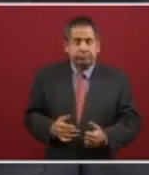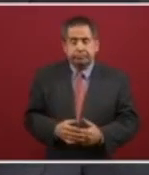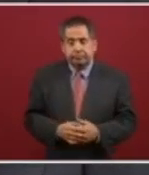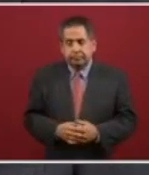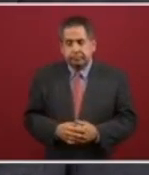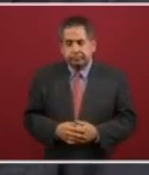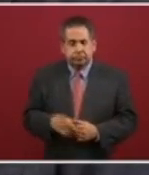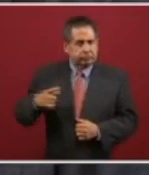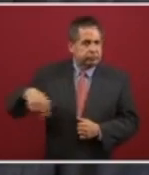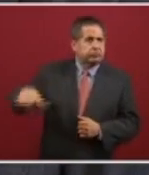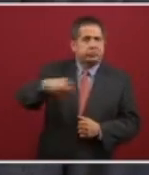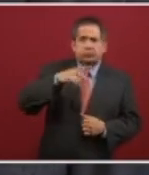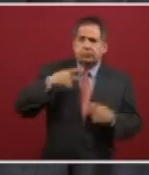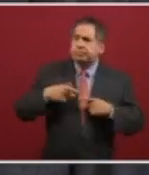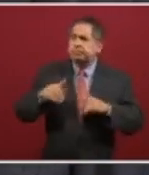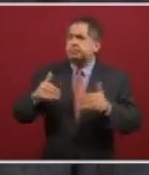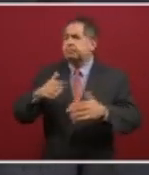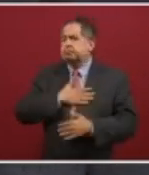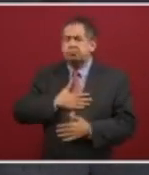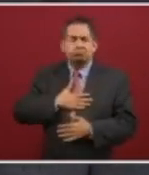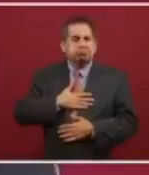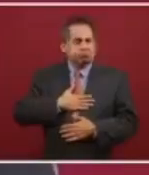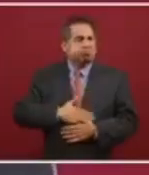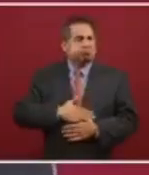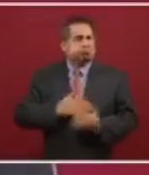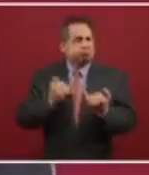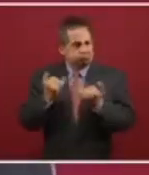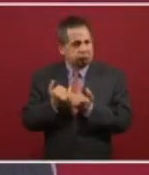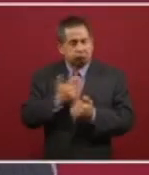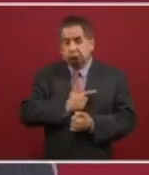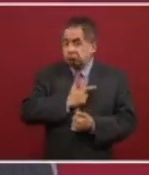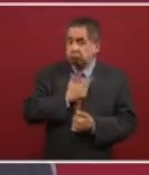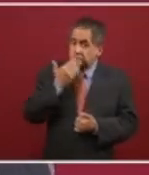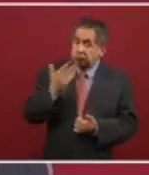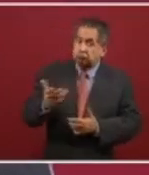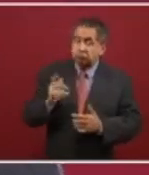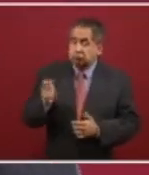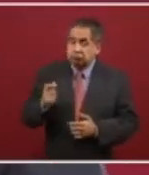Les gusta eso, de que se acabe